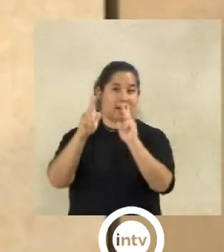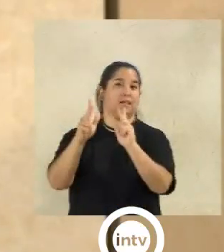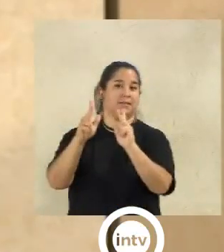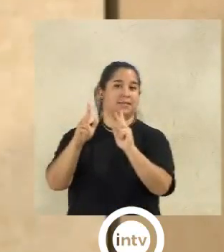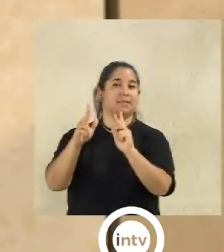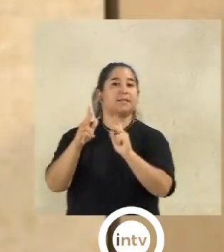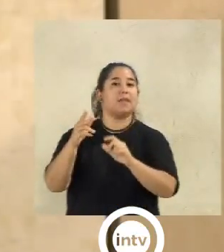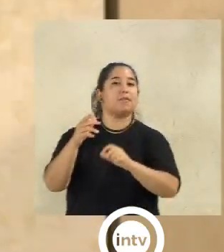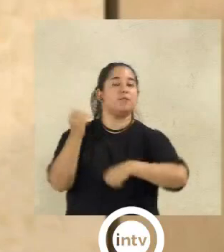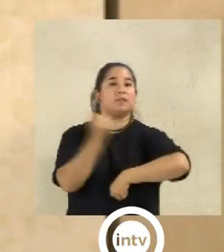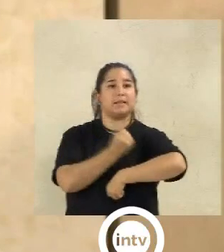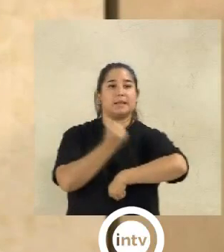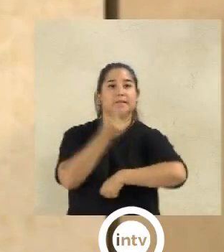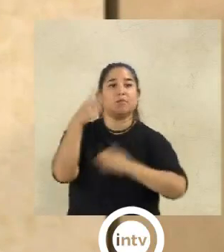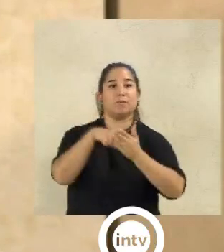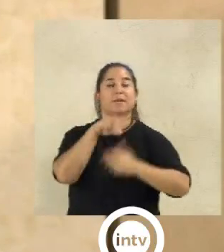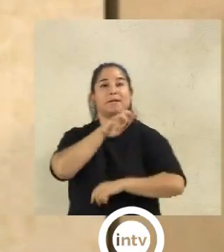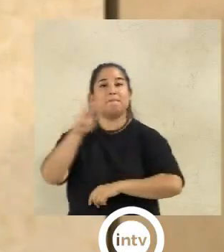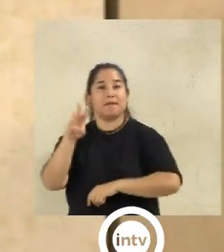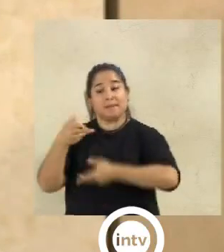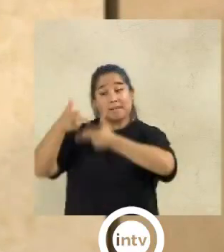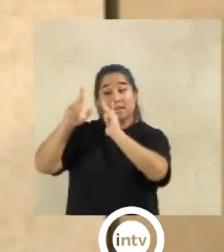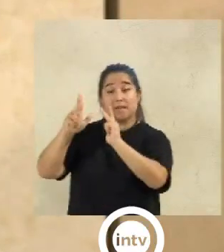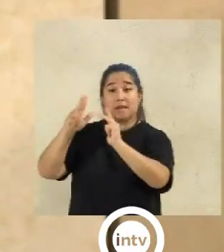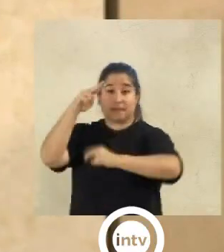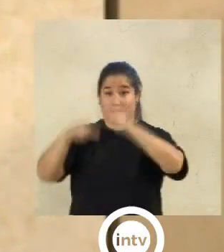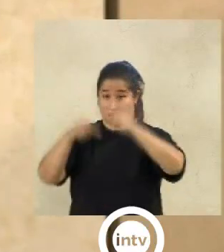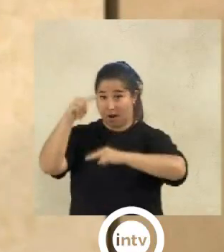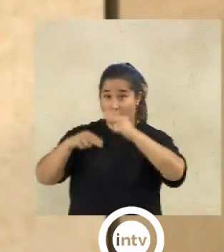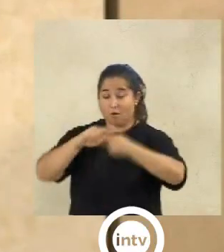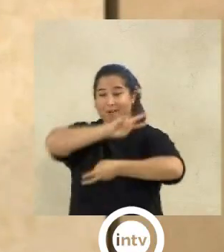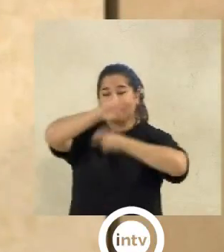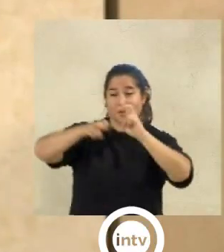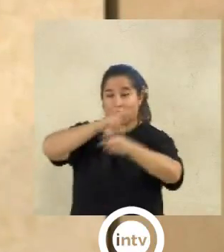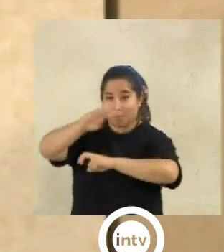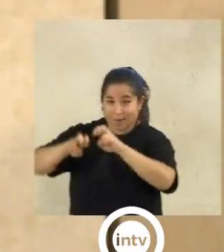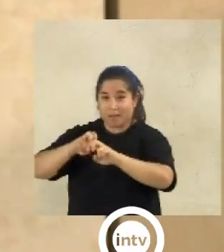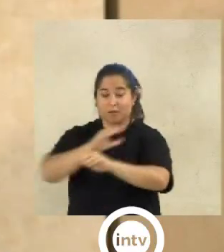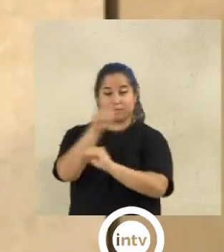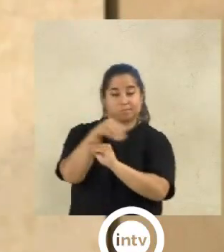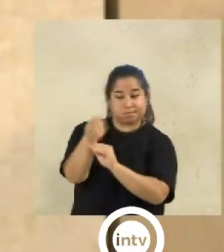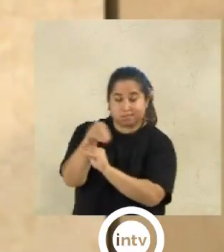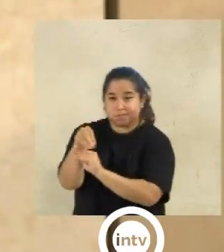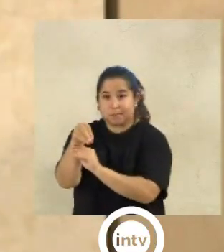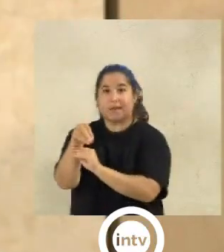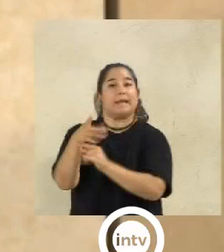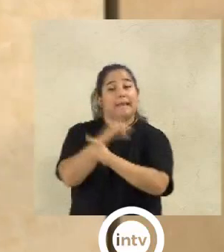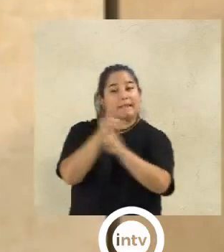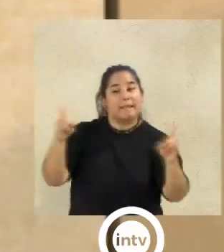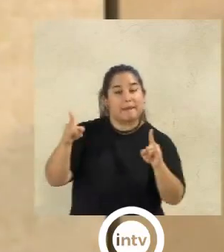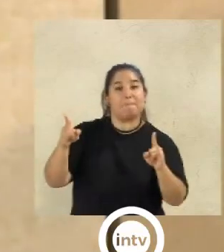diciembre del 2020 23 de la obra de recuperación renaturalización y acondicionamiento del Parque del